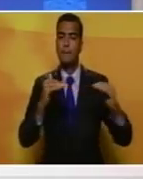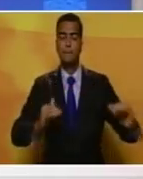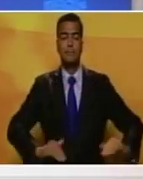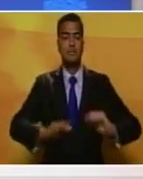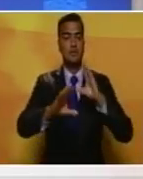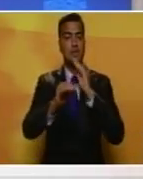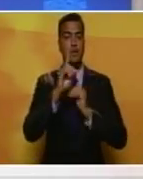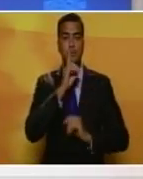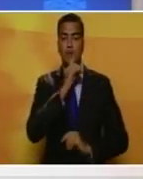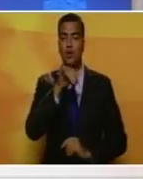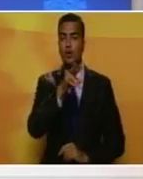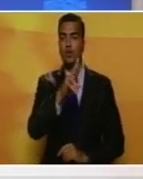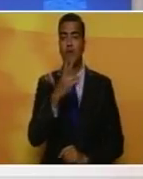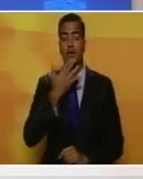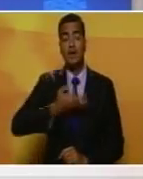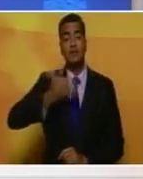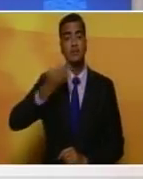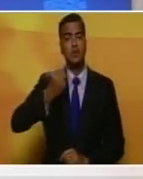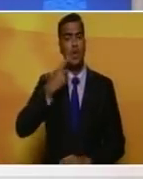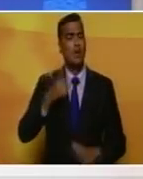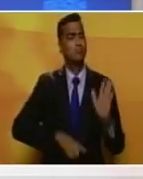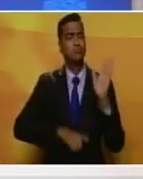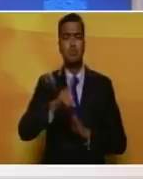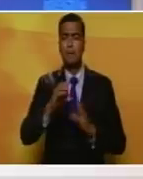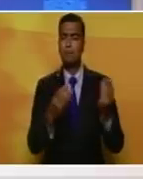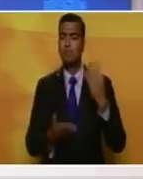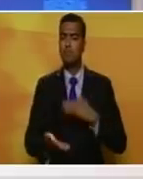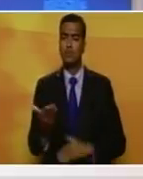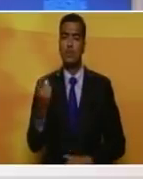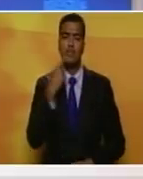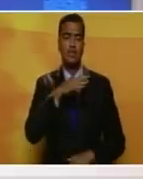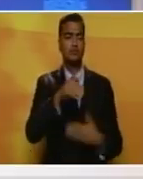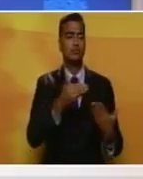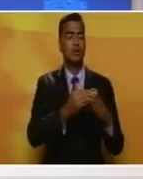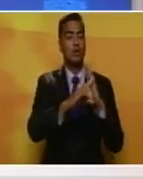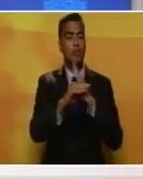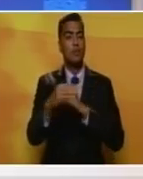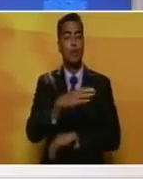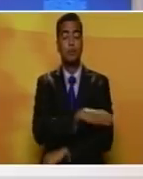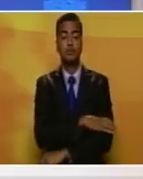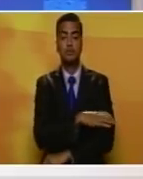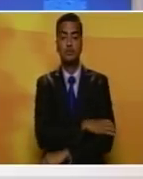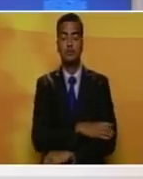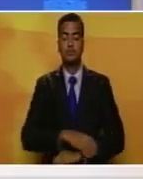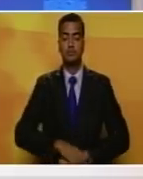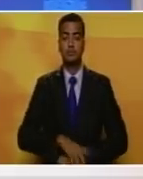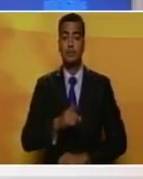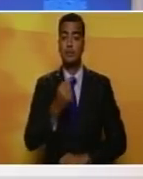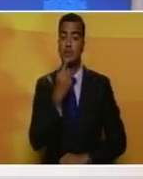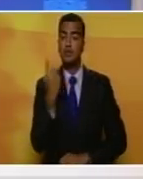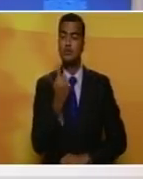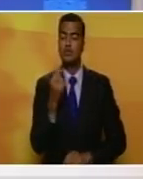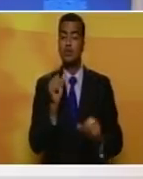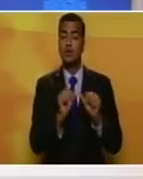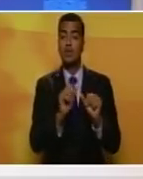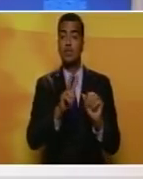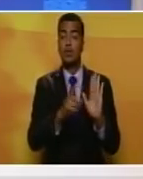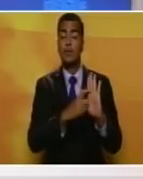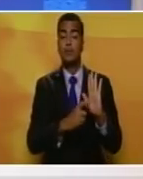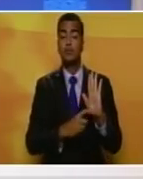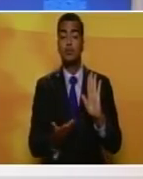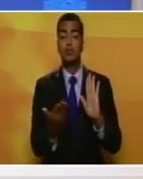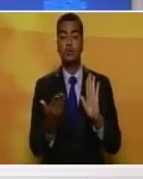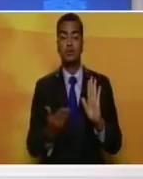diálogo, Jorge Rodríguez, aseguró que hay avances importantes en las conversaciones con la oposición. Destacó que solo quedan 2 puntos